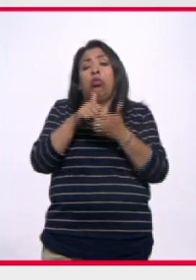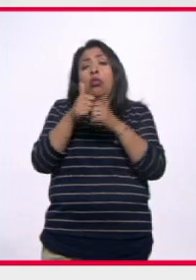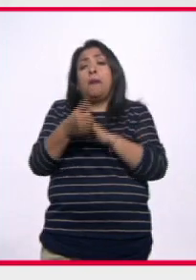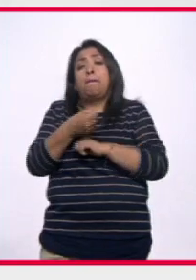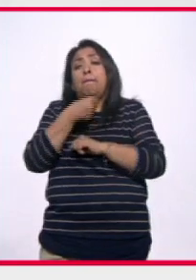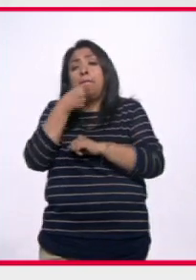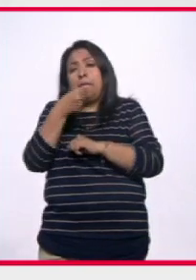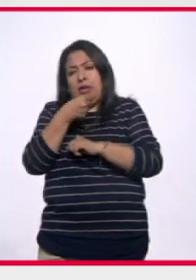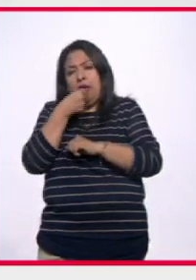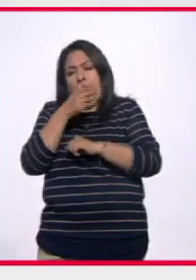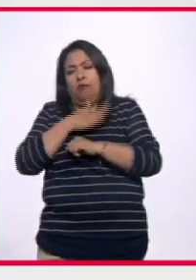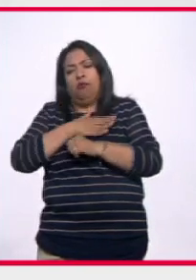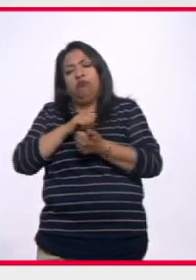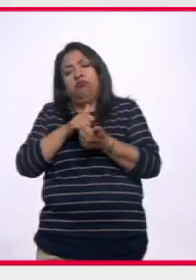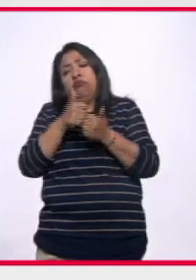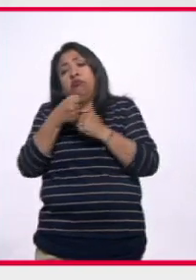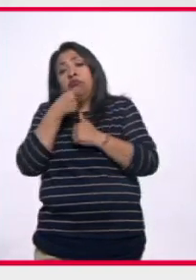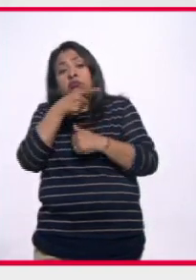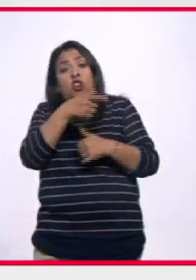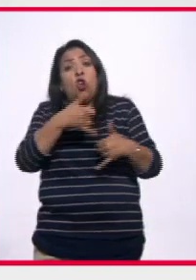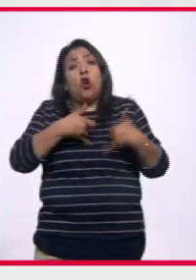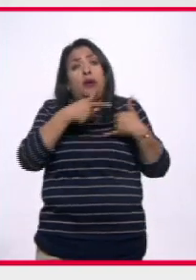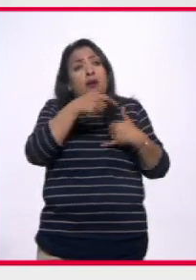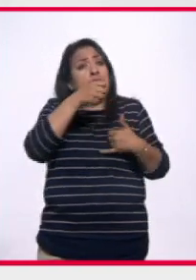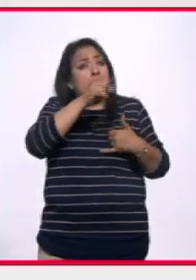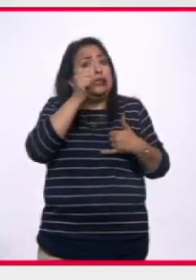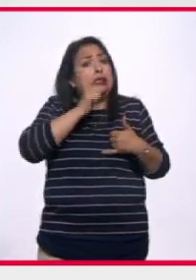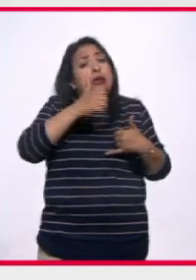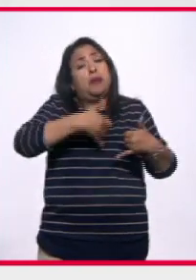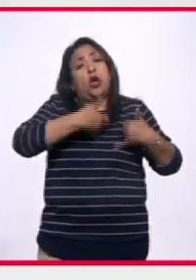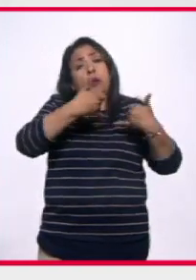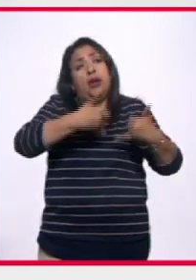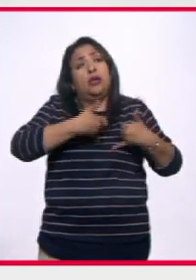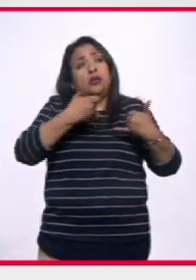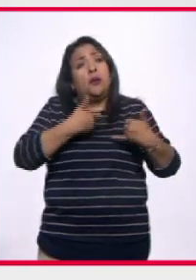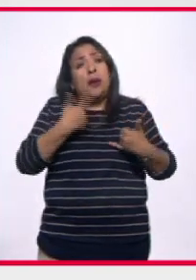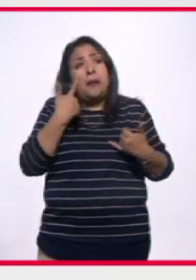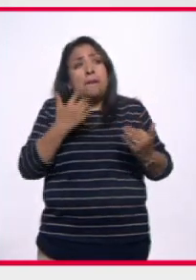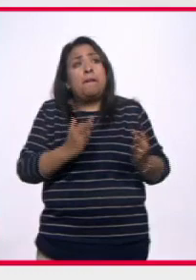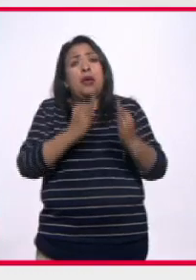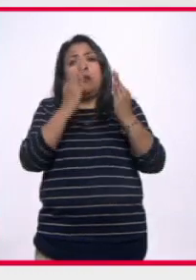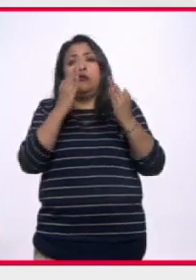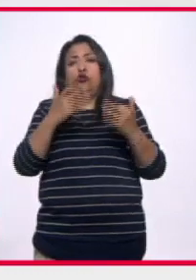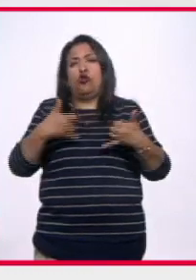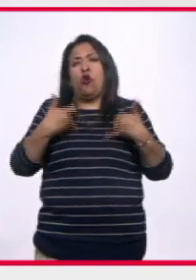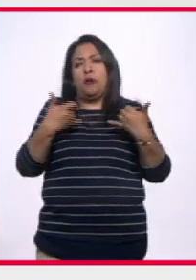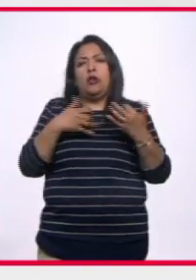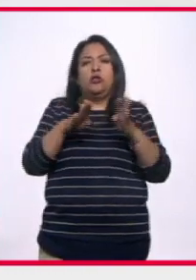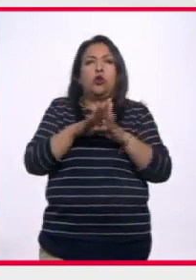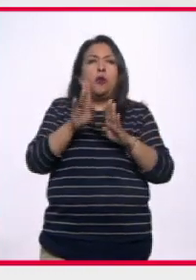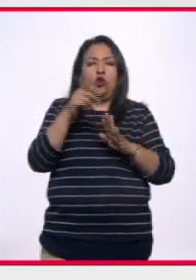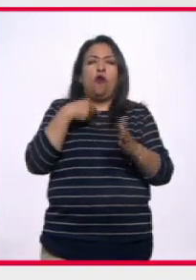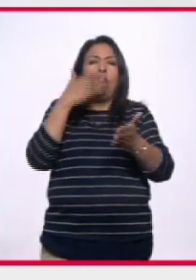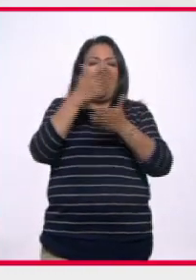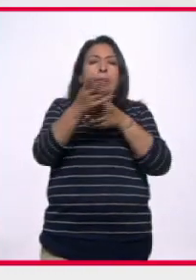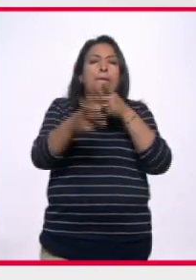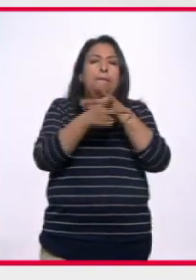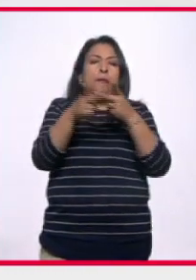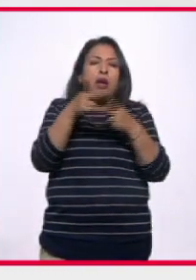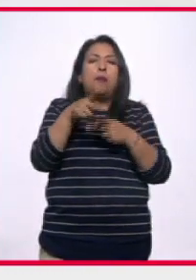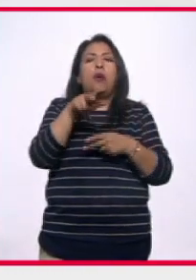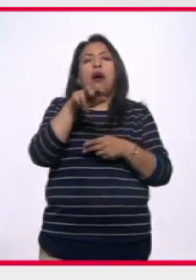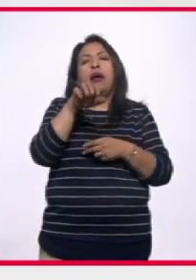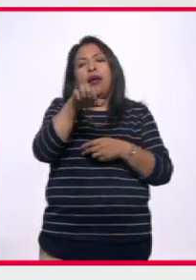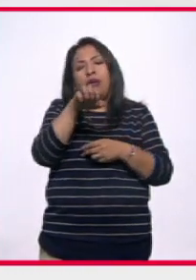vieja no y los jóvenes son siempre jóvenes que te enfrentas a chicos pero yo estuve en la prepa chico de